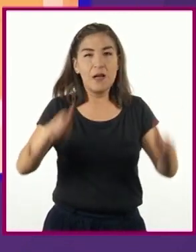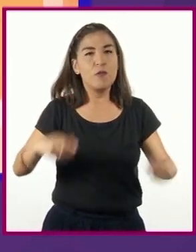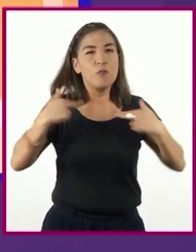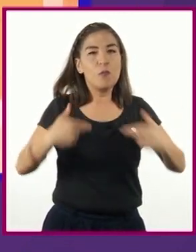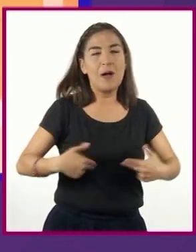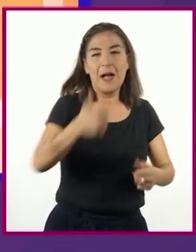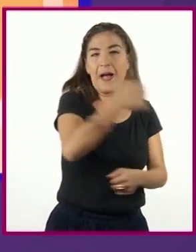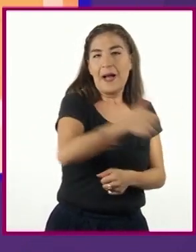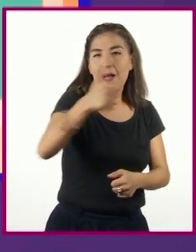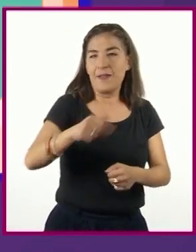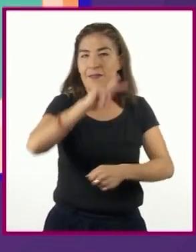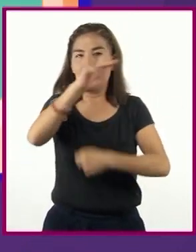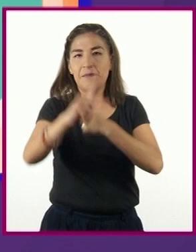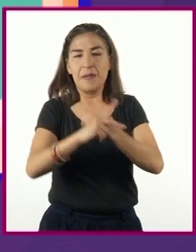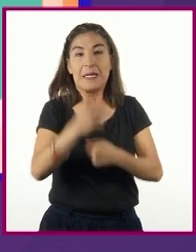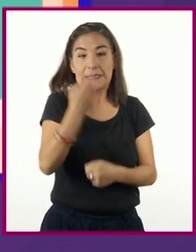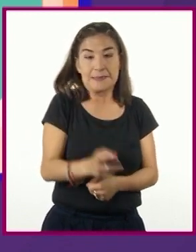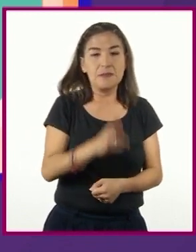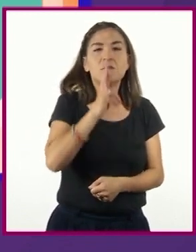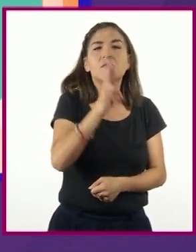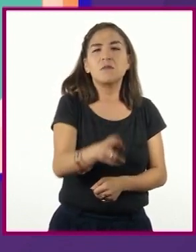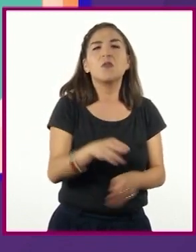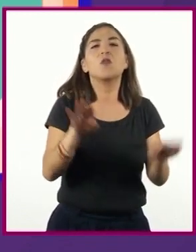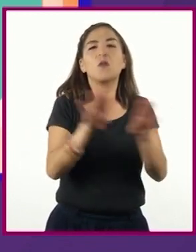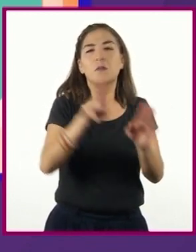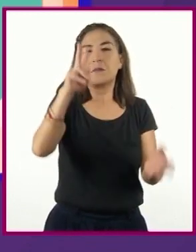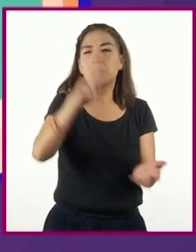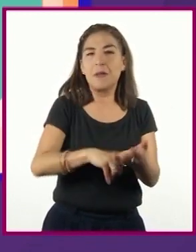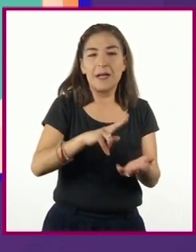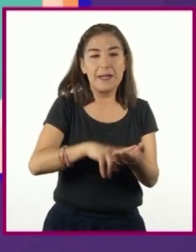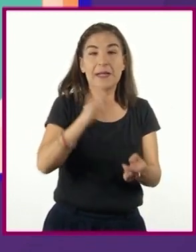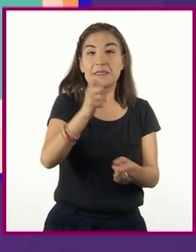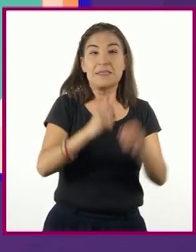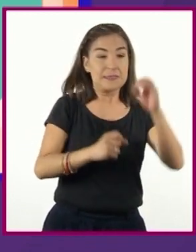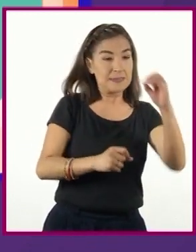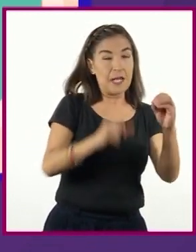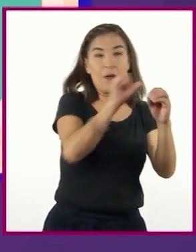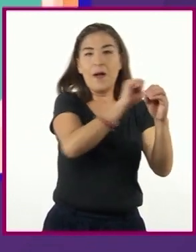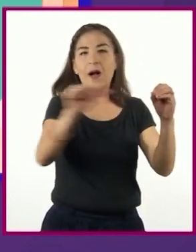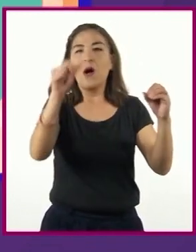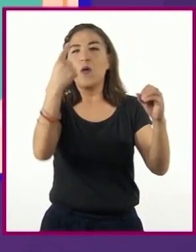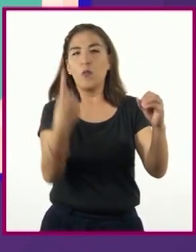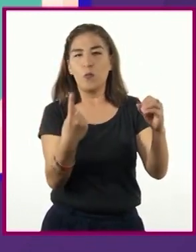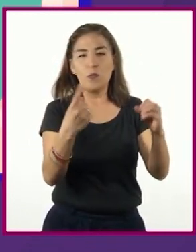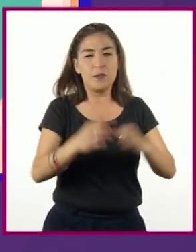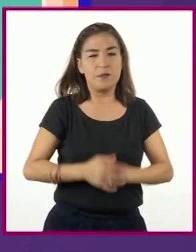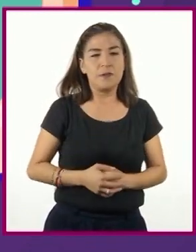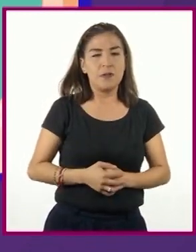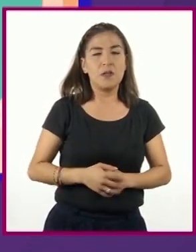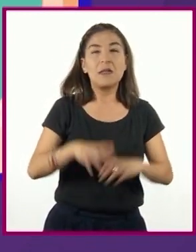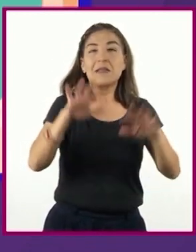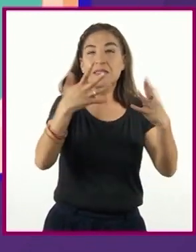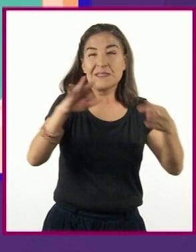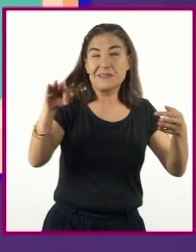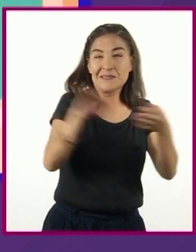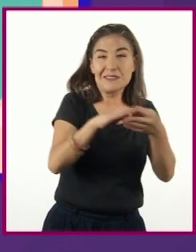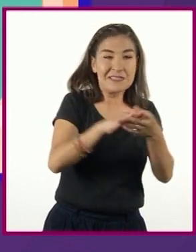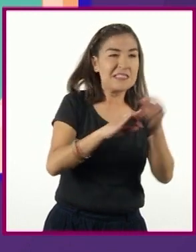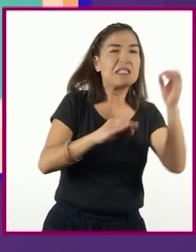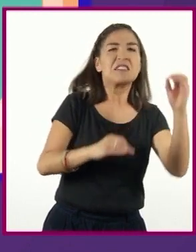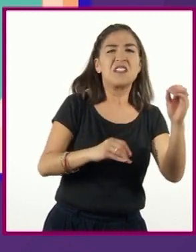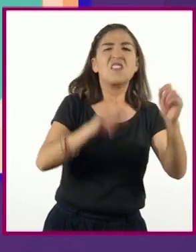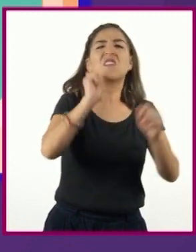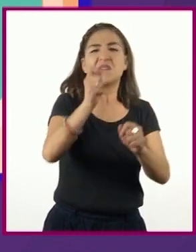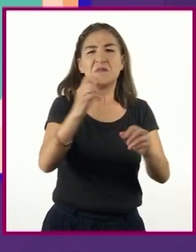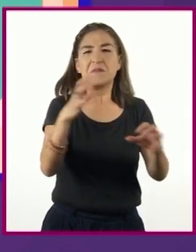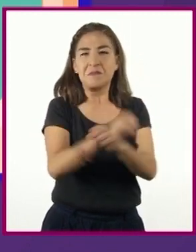país. Este resultado arroja valores que van de 0 a 1. Cuando se aproxima a 0, significa